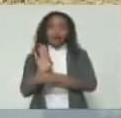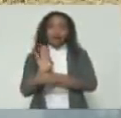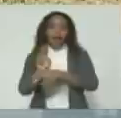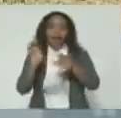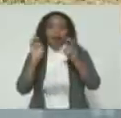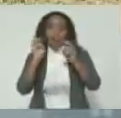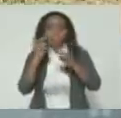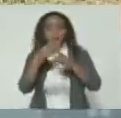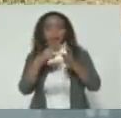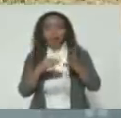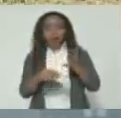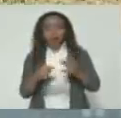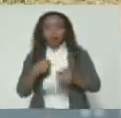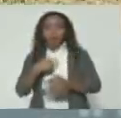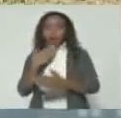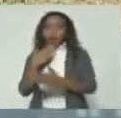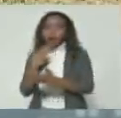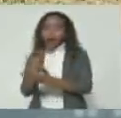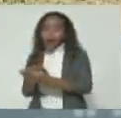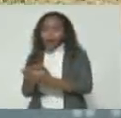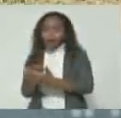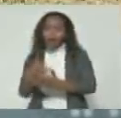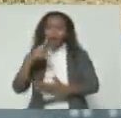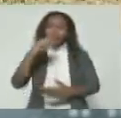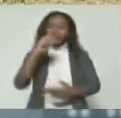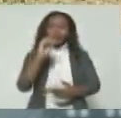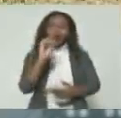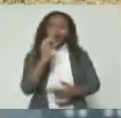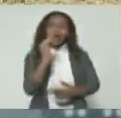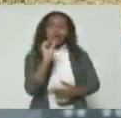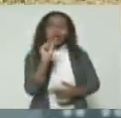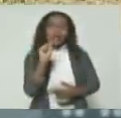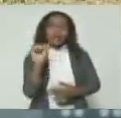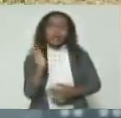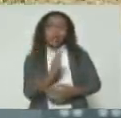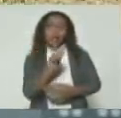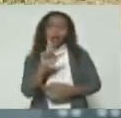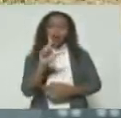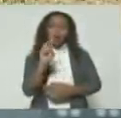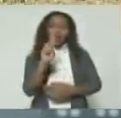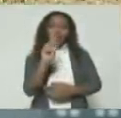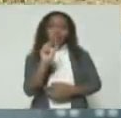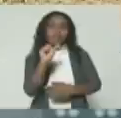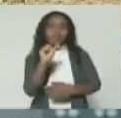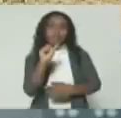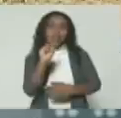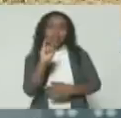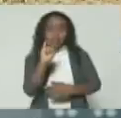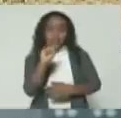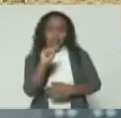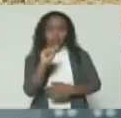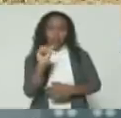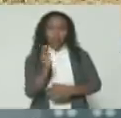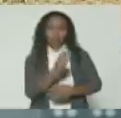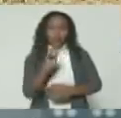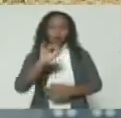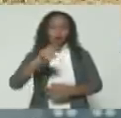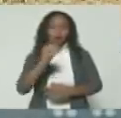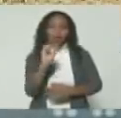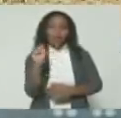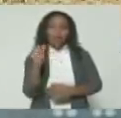producto. Les doy las gracias, Nori, Luis, José, cuenten